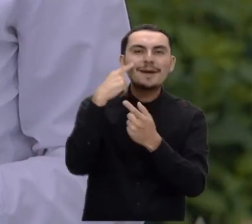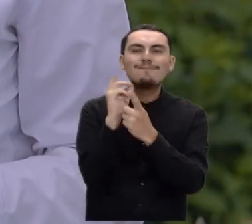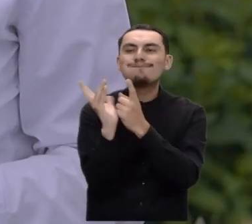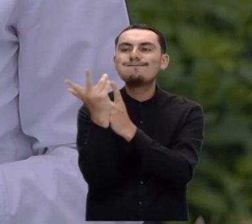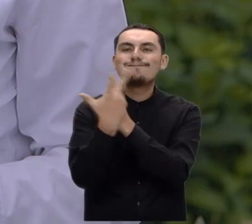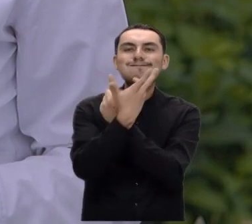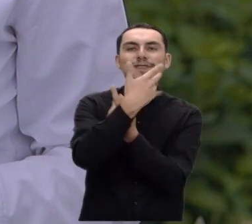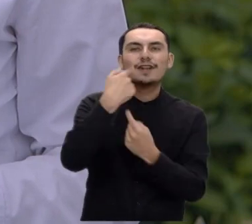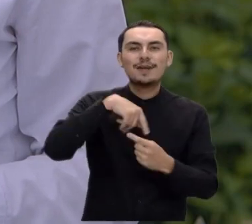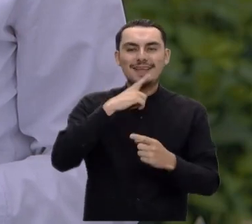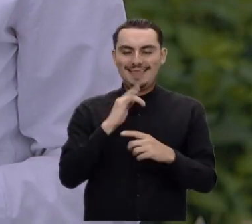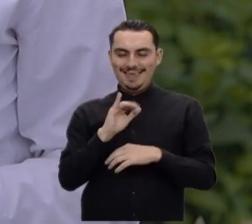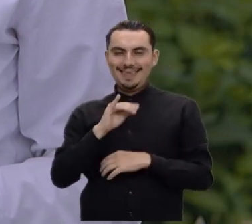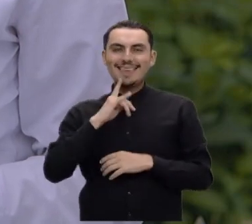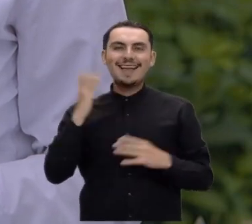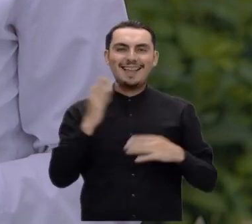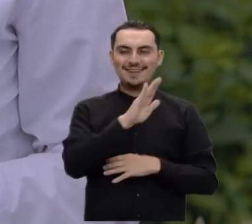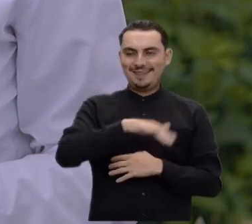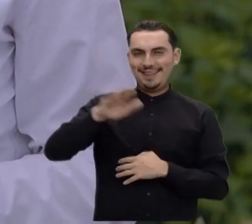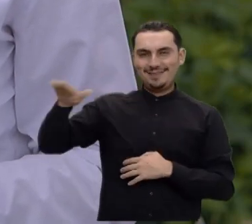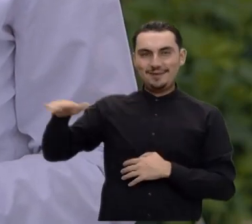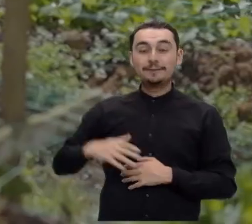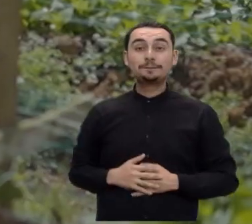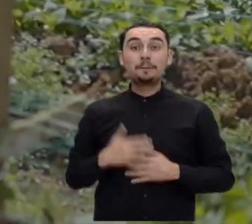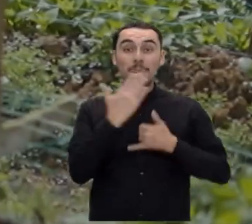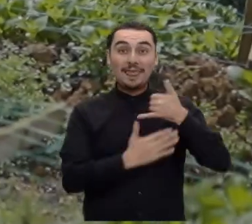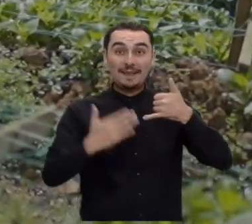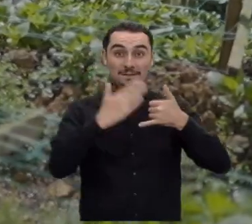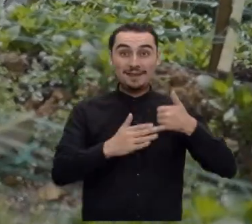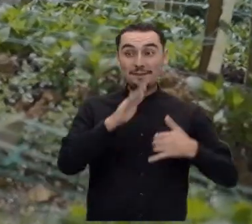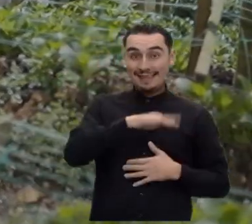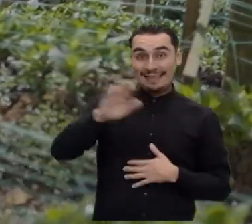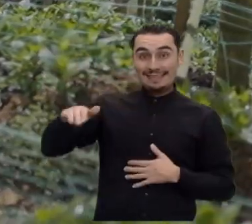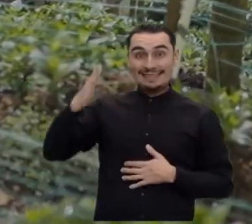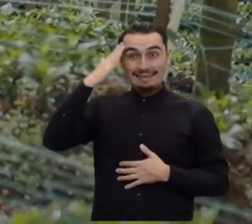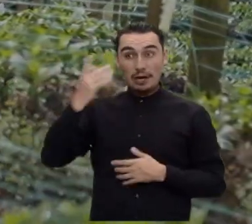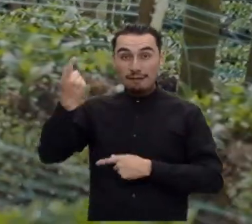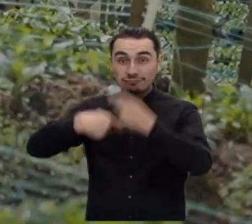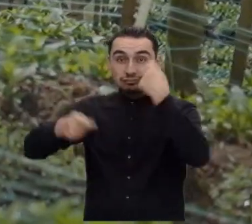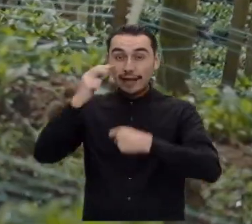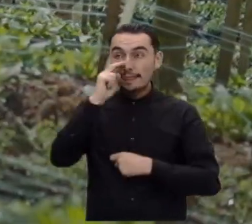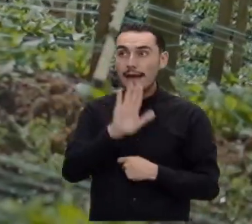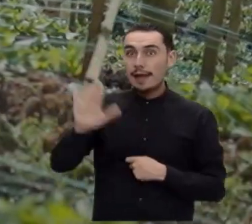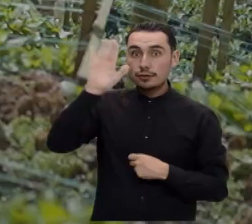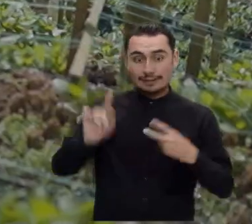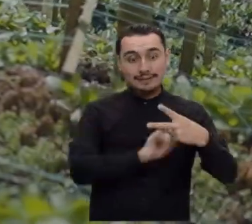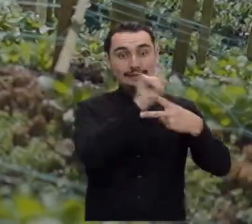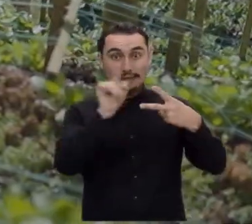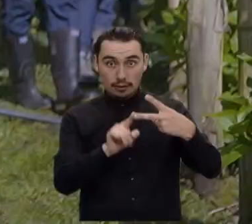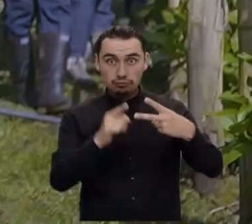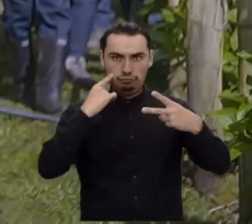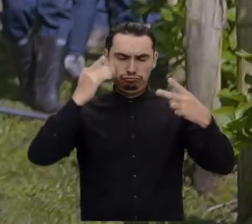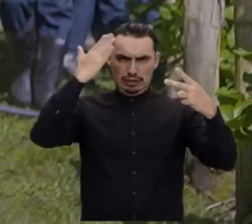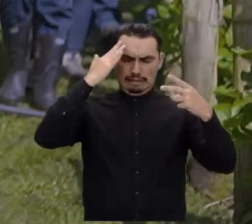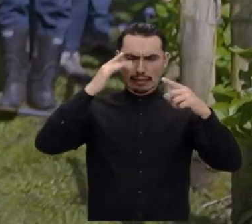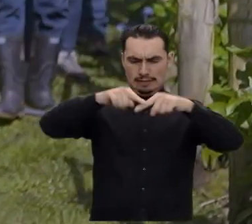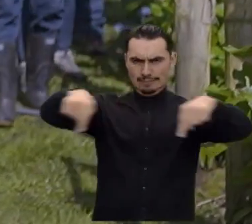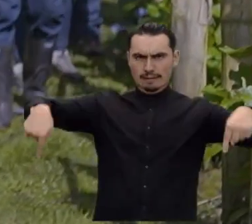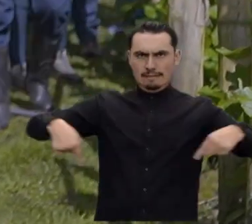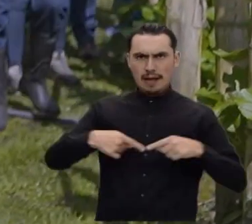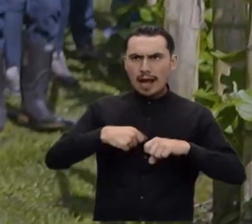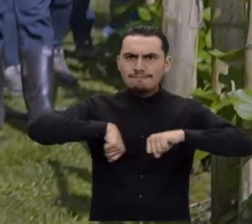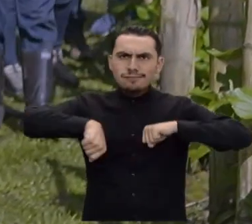en la gerencia seccional del ICA en Antioquia. El departamento de Antioquia es el segundo productor a nivel nacional por